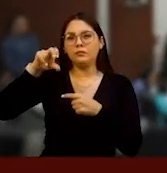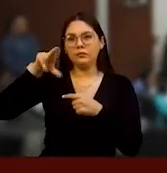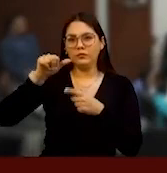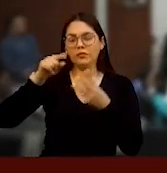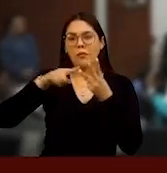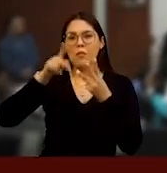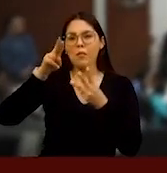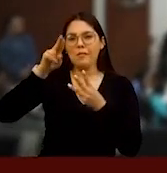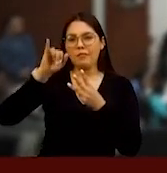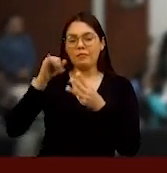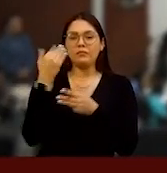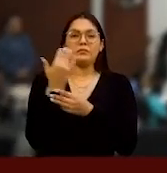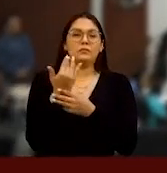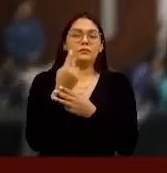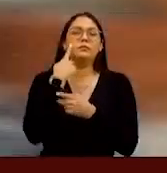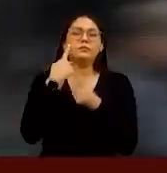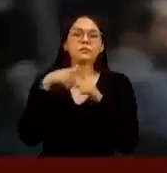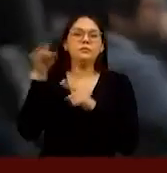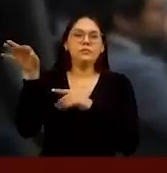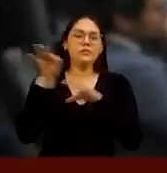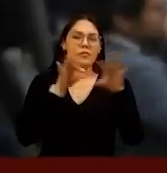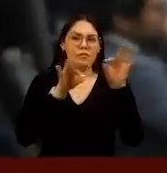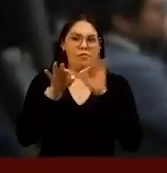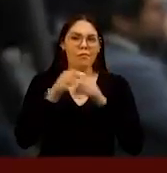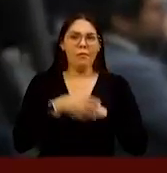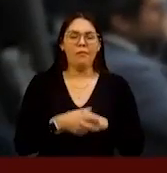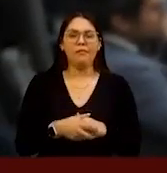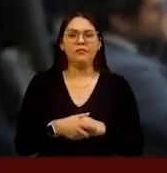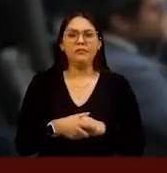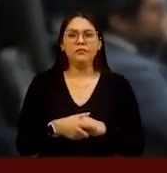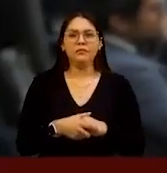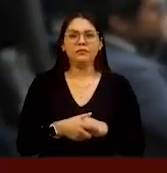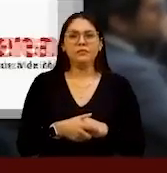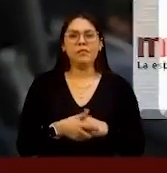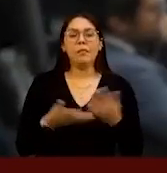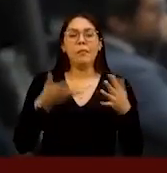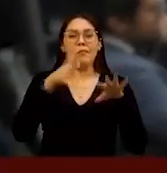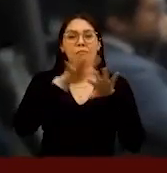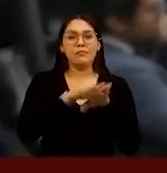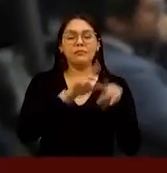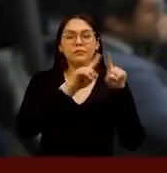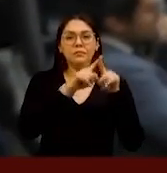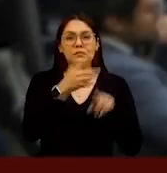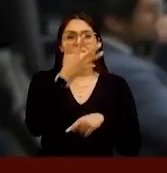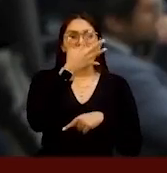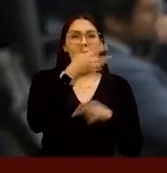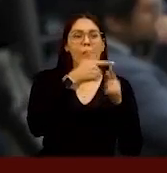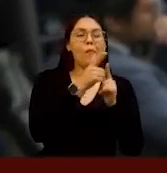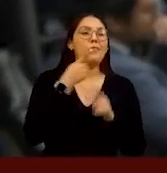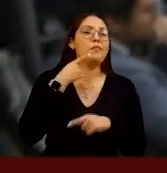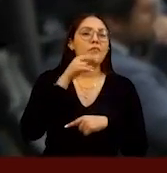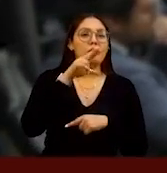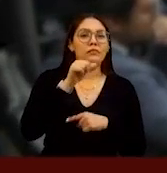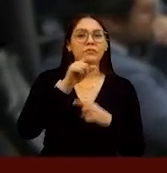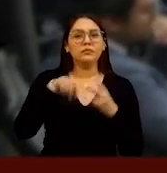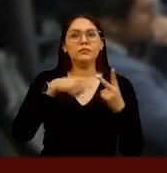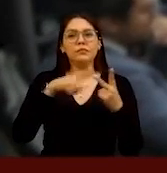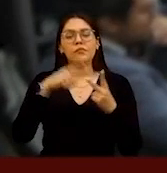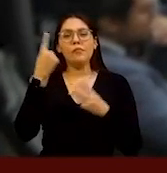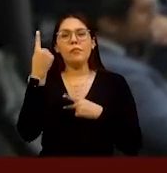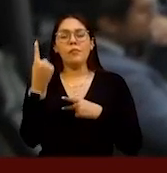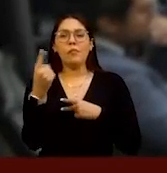del PRI están pendientes por definir. Como integrantes estarán cinco legisladores de Morena y un legislador del resto de los